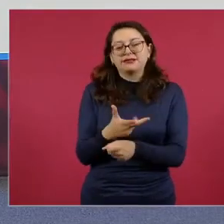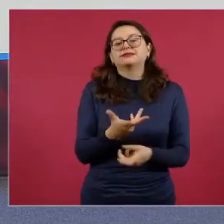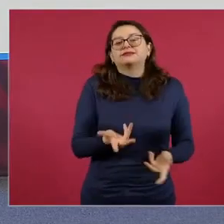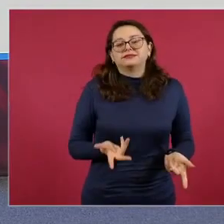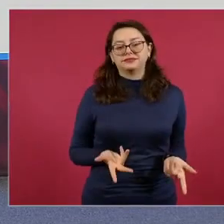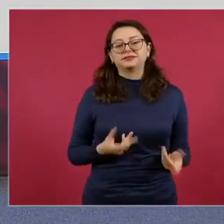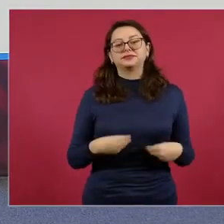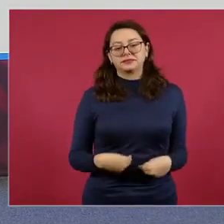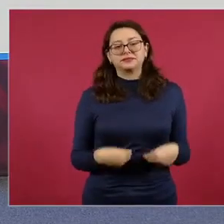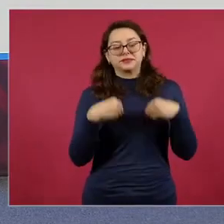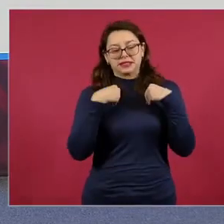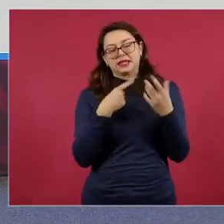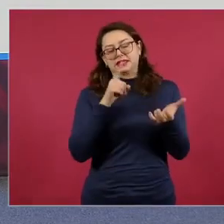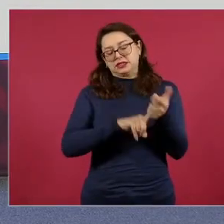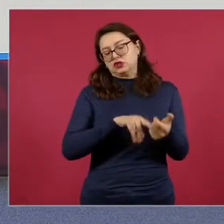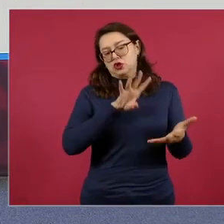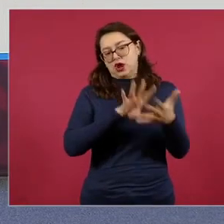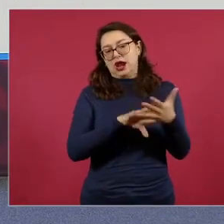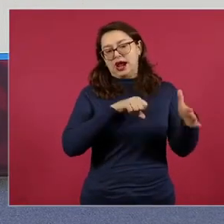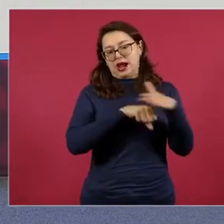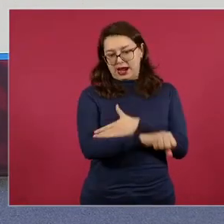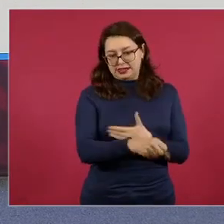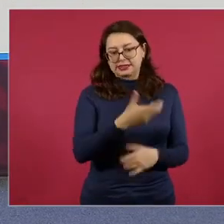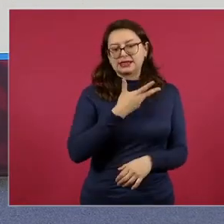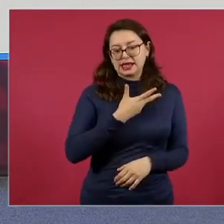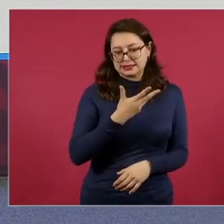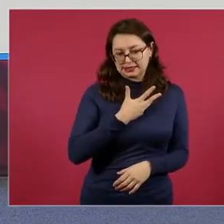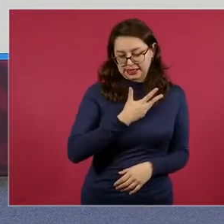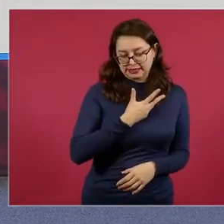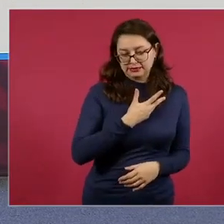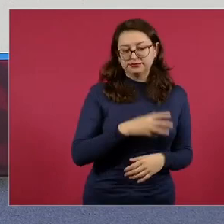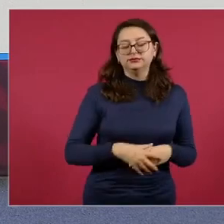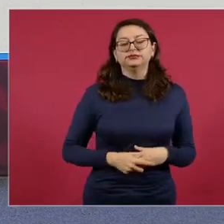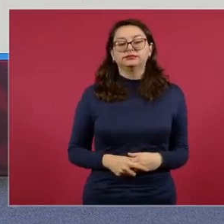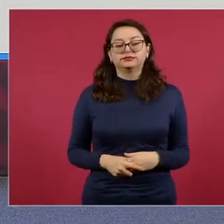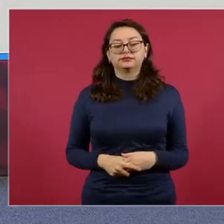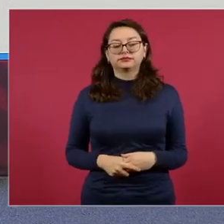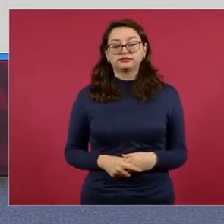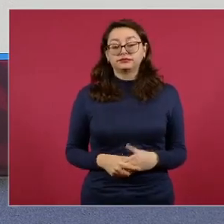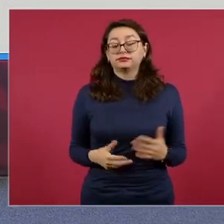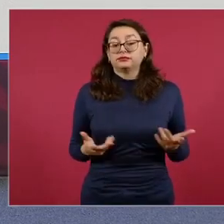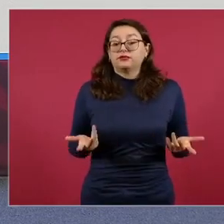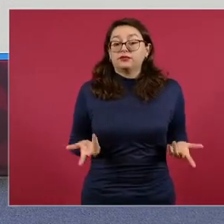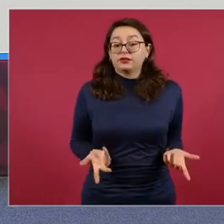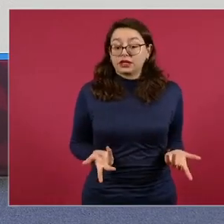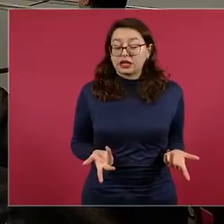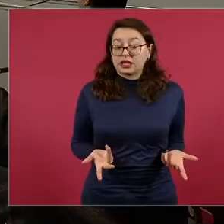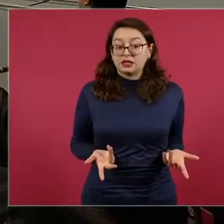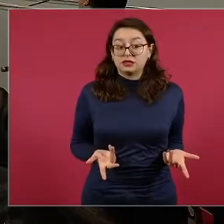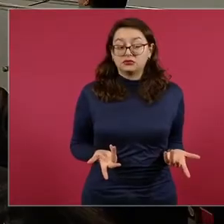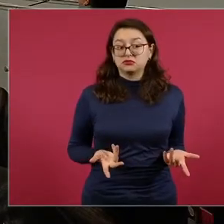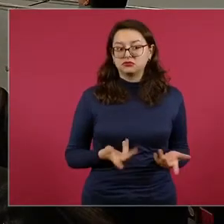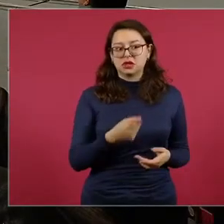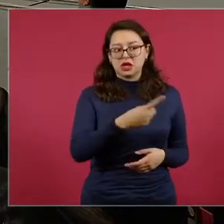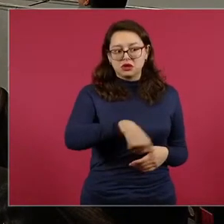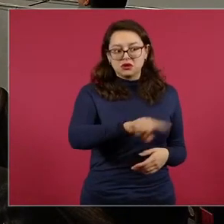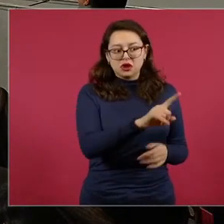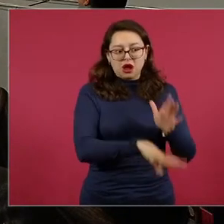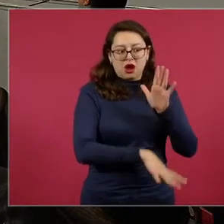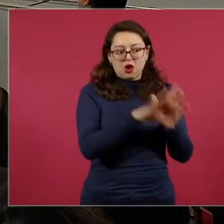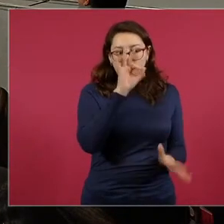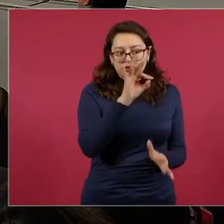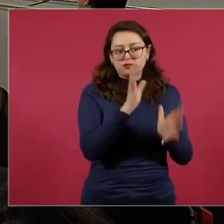que están con vida y que están en alguno de estos reclusorios. En este caso, ¿qué acciones se debe